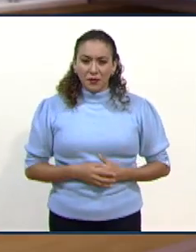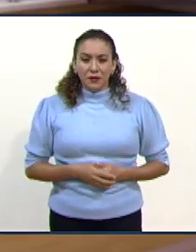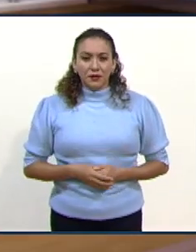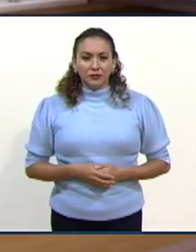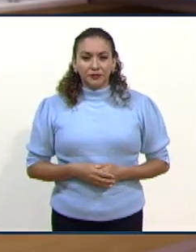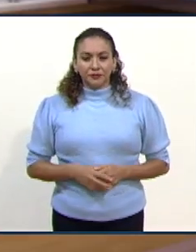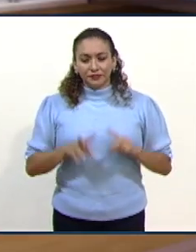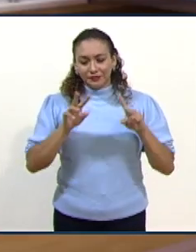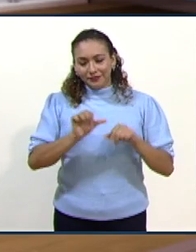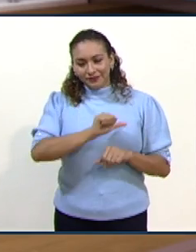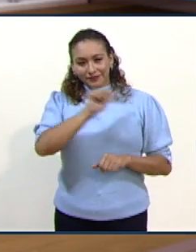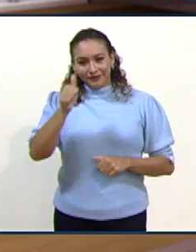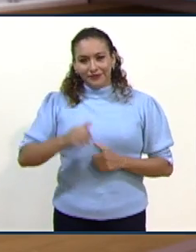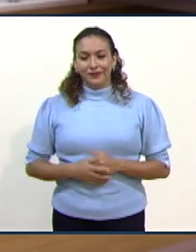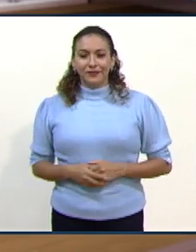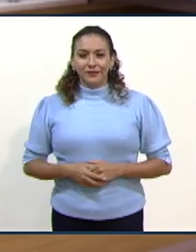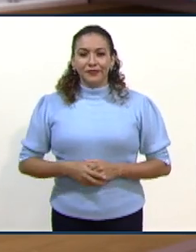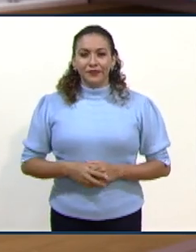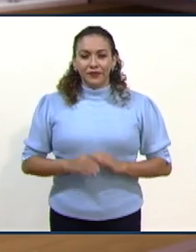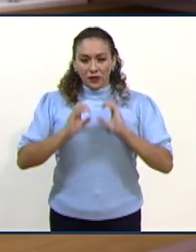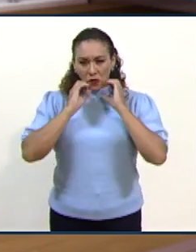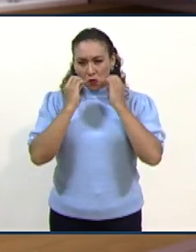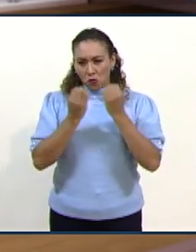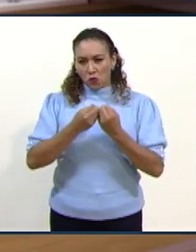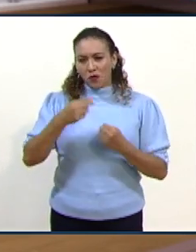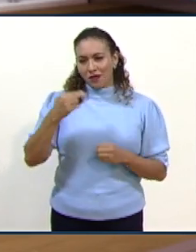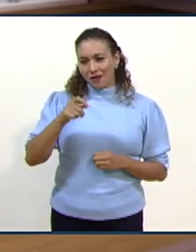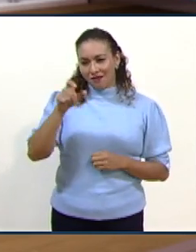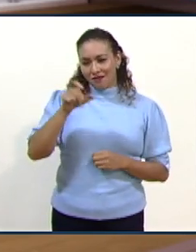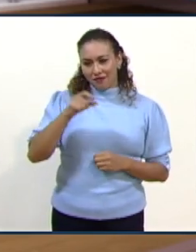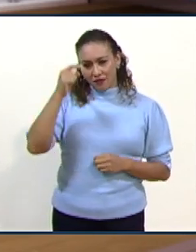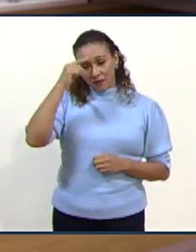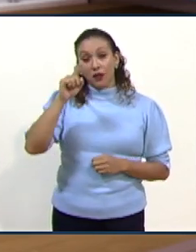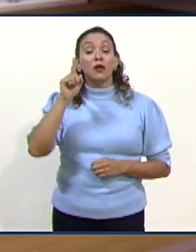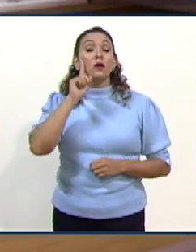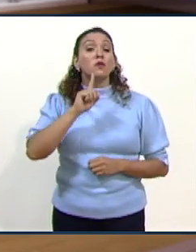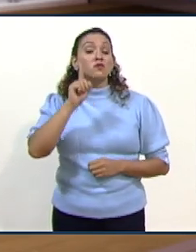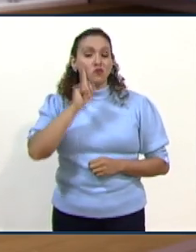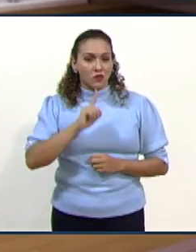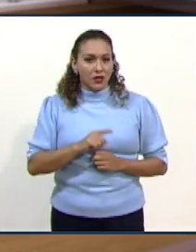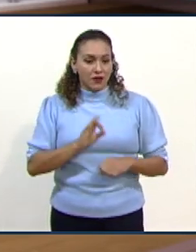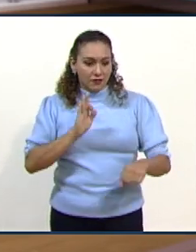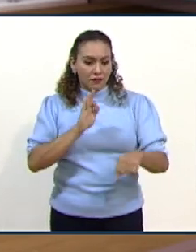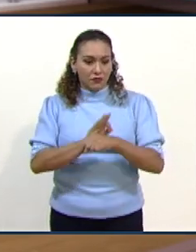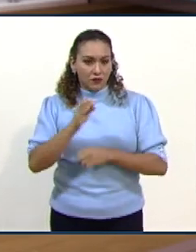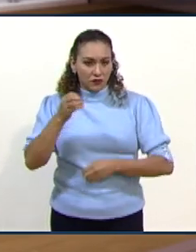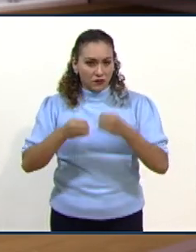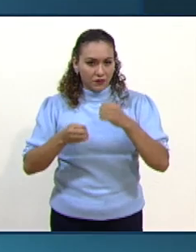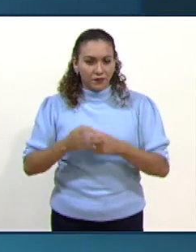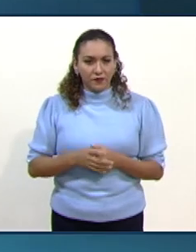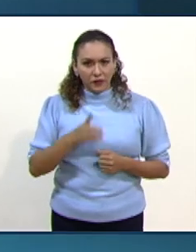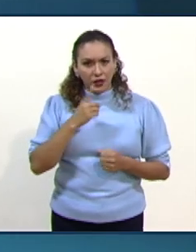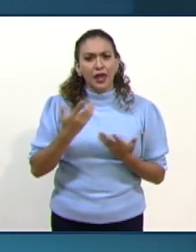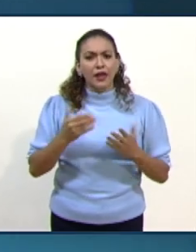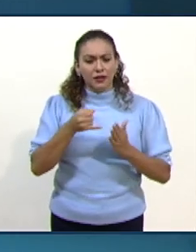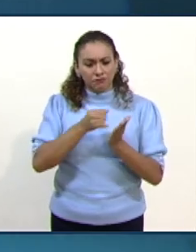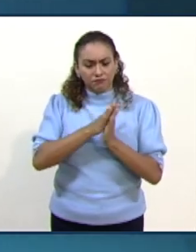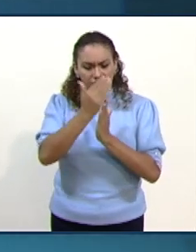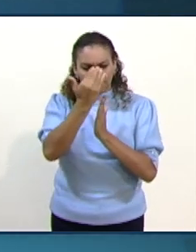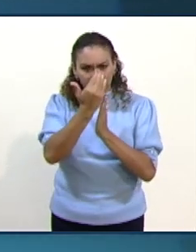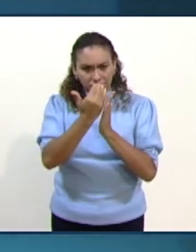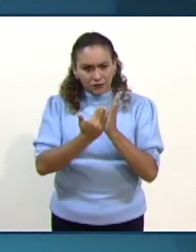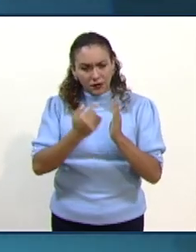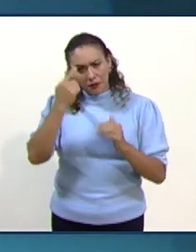Y en otros temas, la organización X, Justicia para las Mujeres, publicó la Cartilla de Derechos para Mujeres